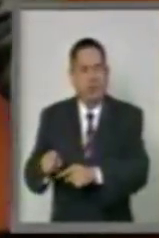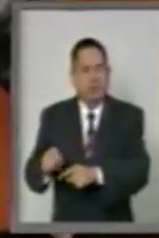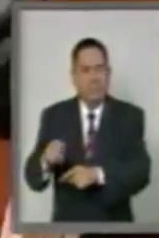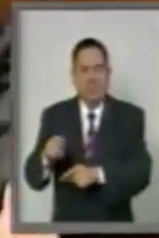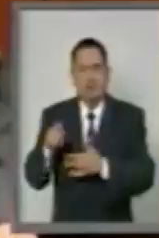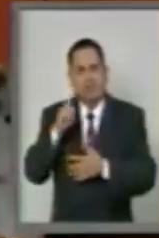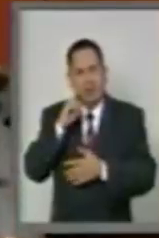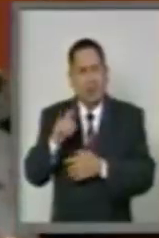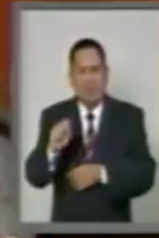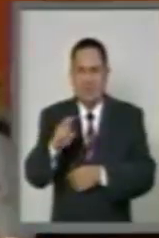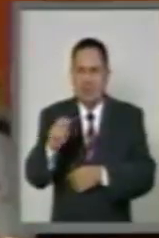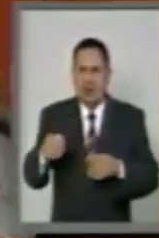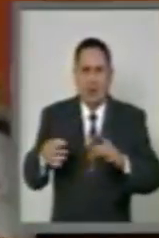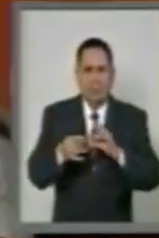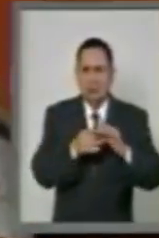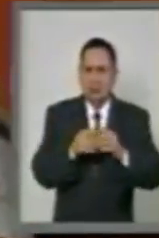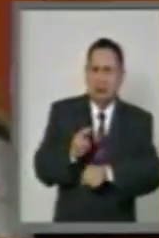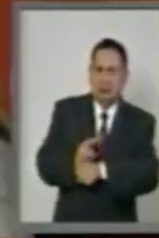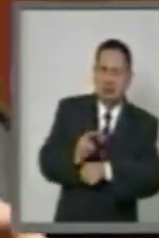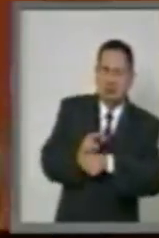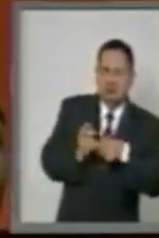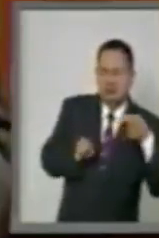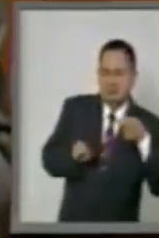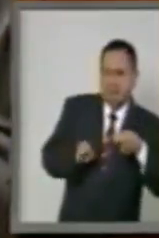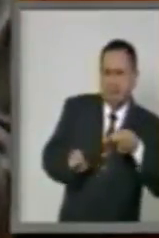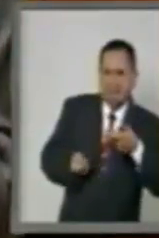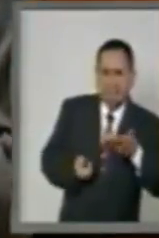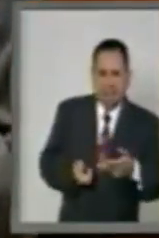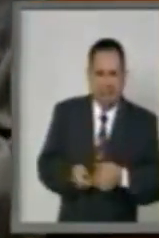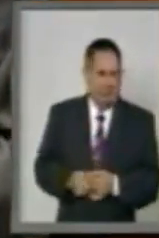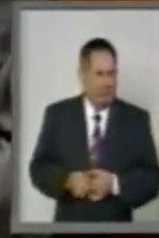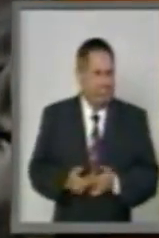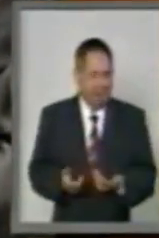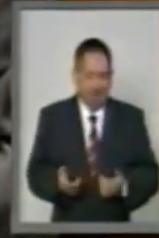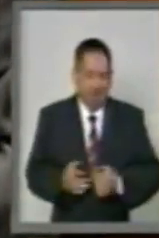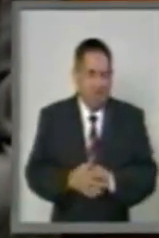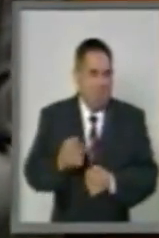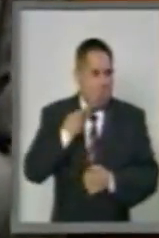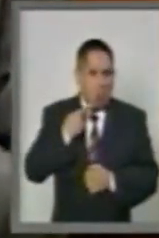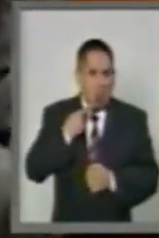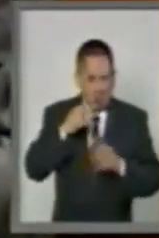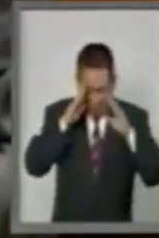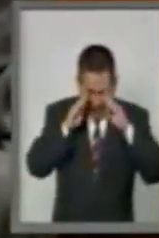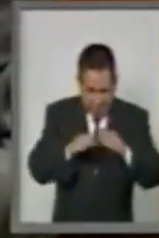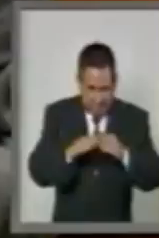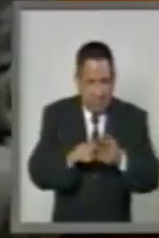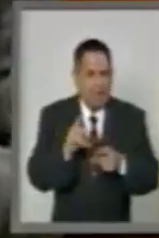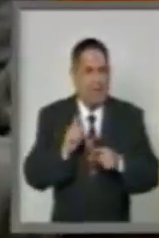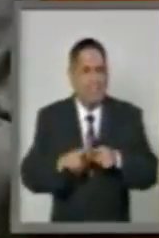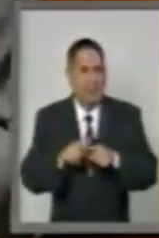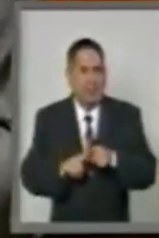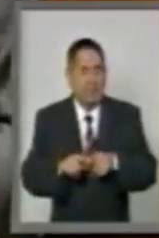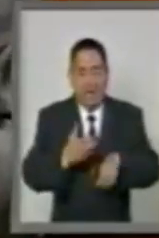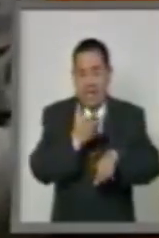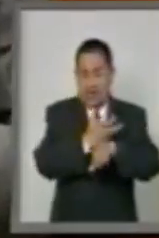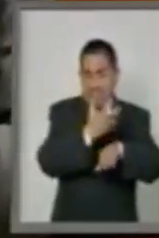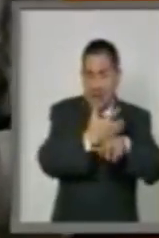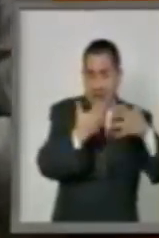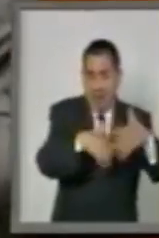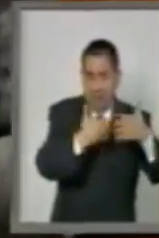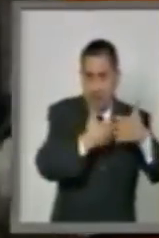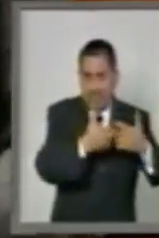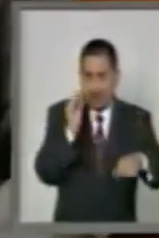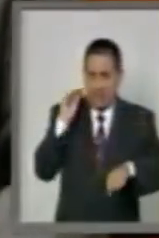la política económica del país. Una política centrada en la inversión